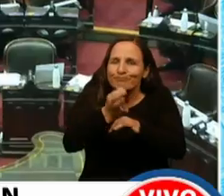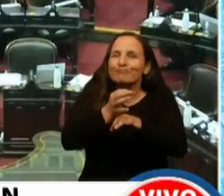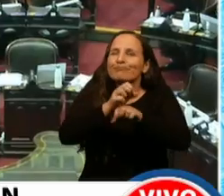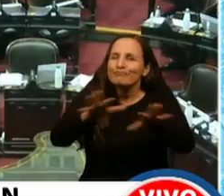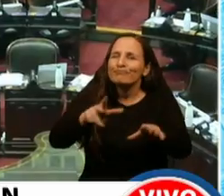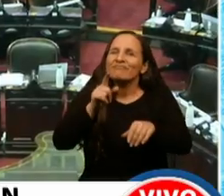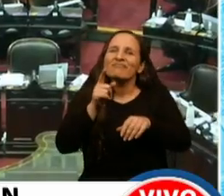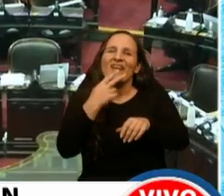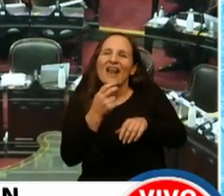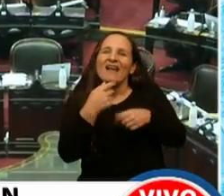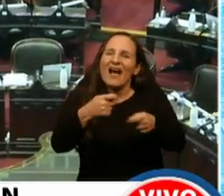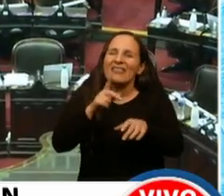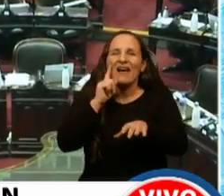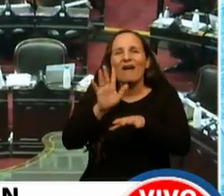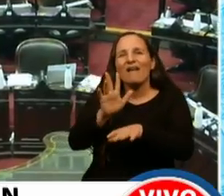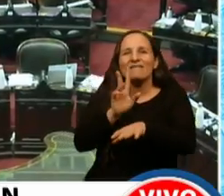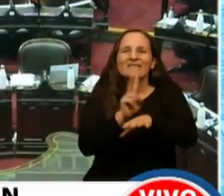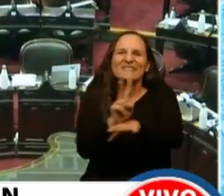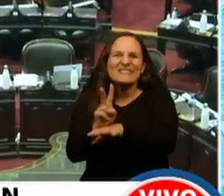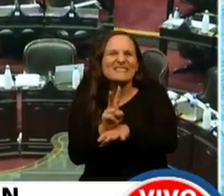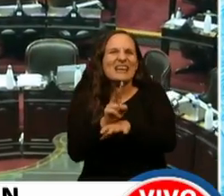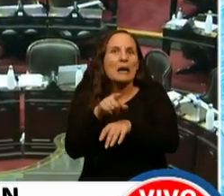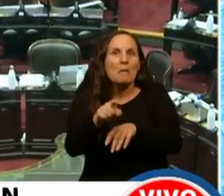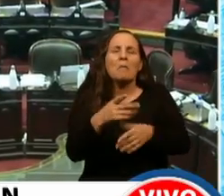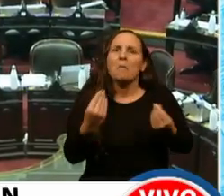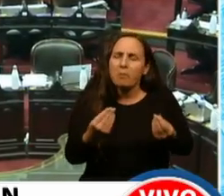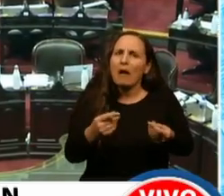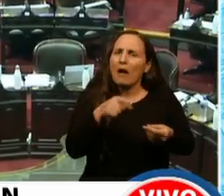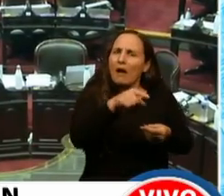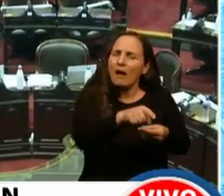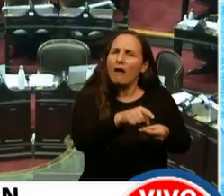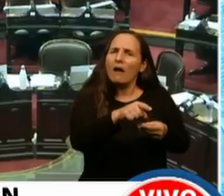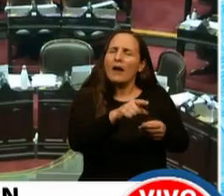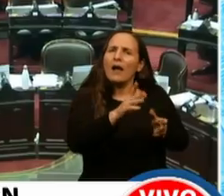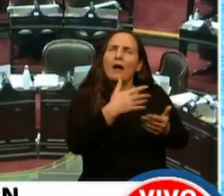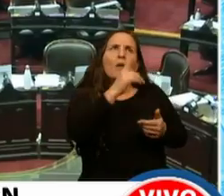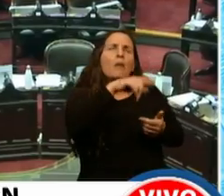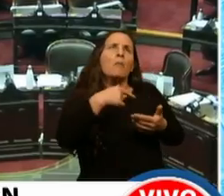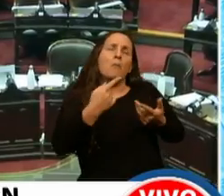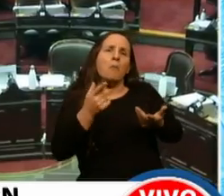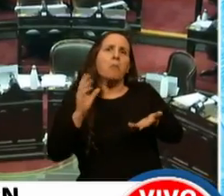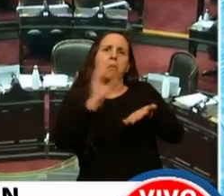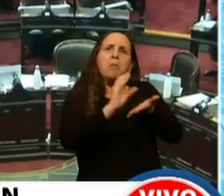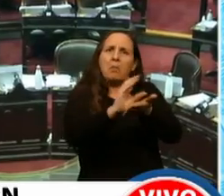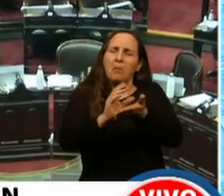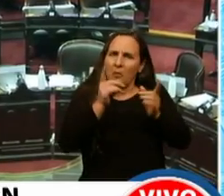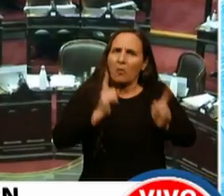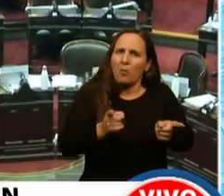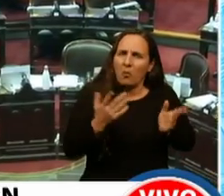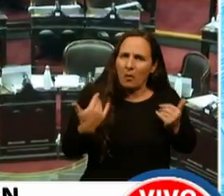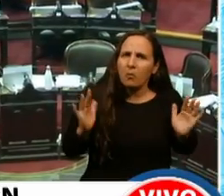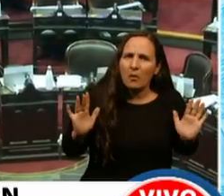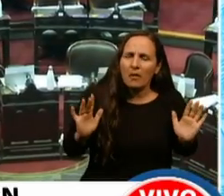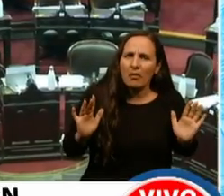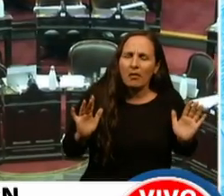energía sin recargar las obligaciones del fisco y sin poner en riesgo las inversiones para la producción del gas